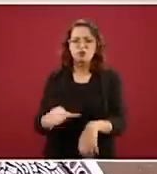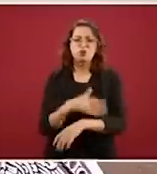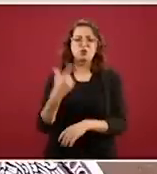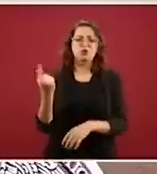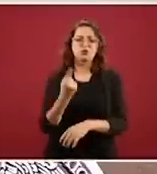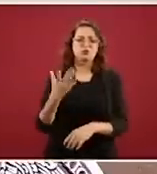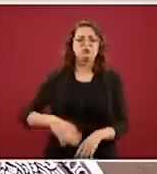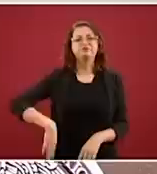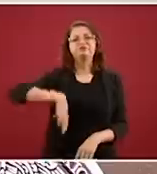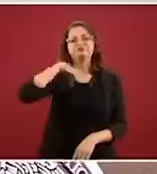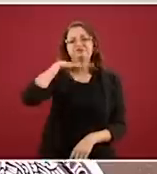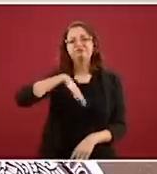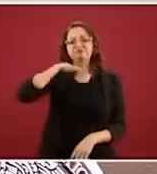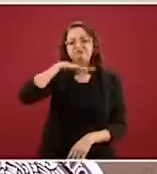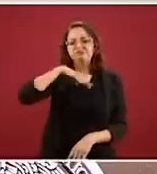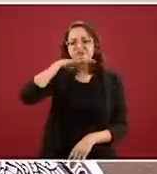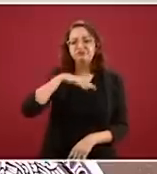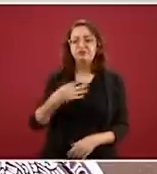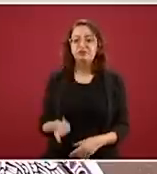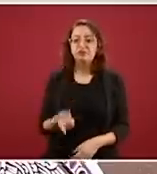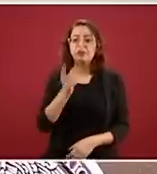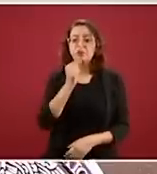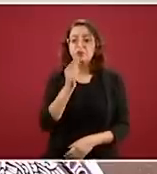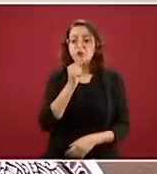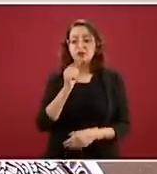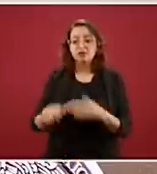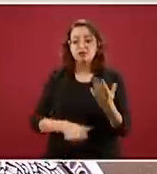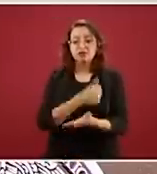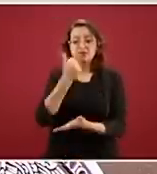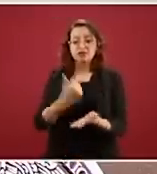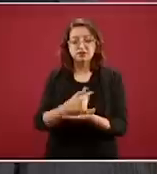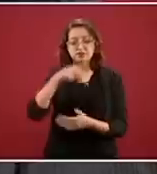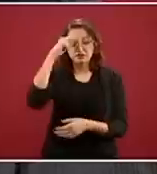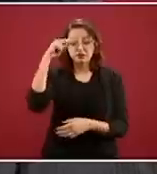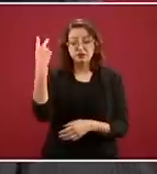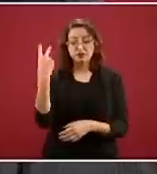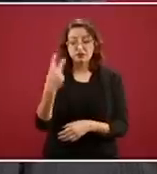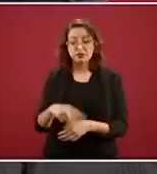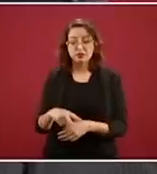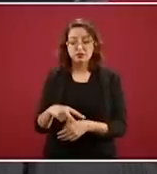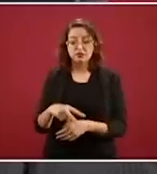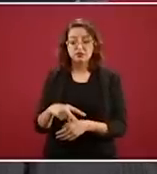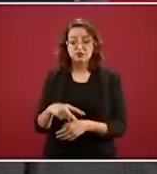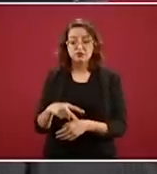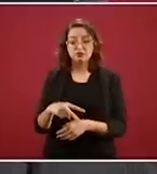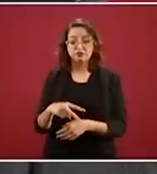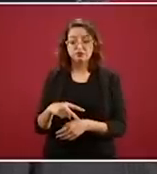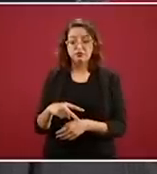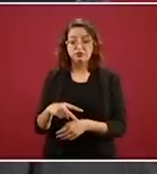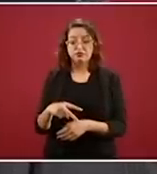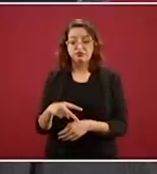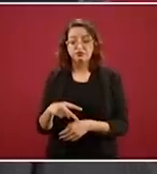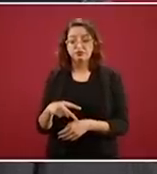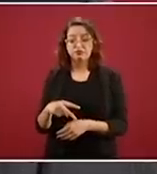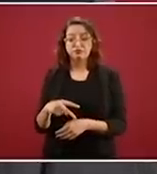La policía de la Ciudad de México era una